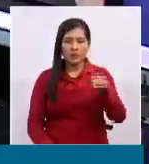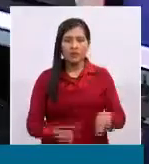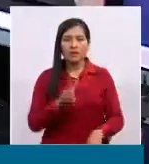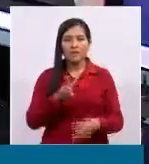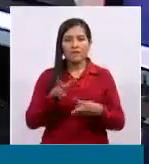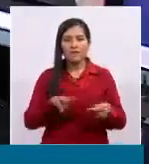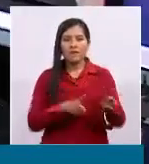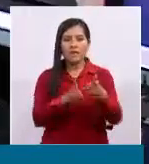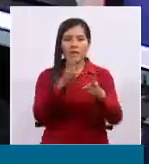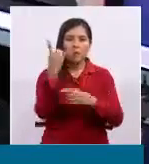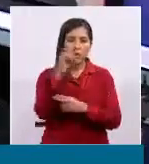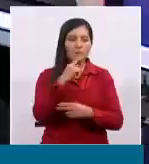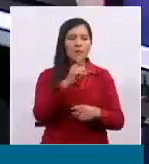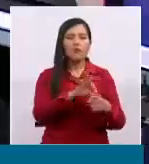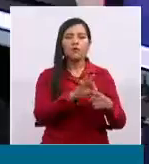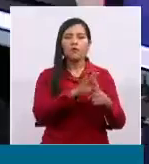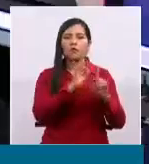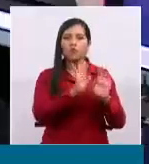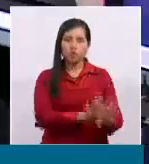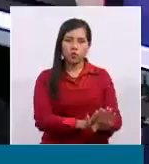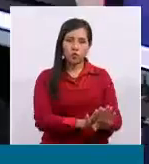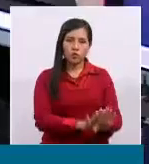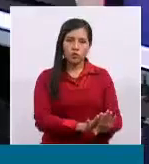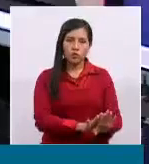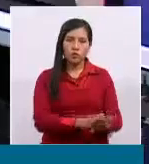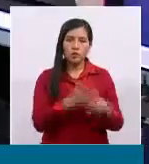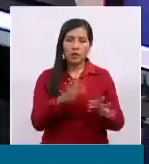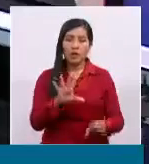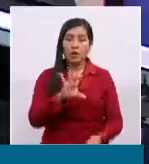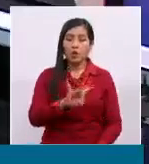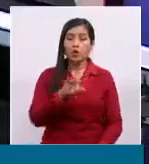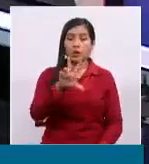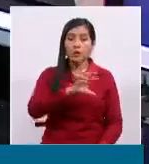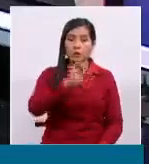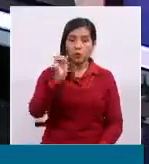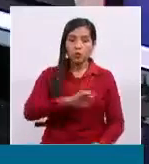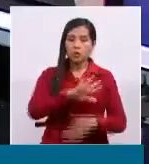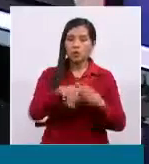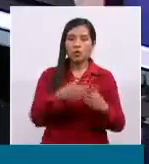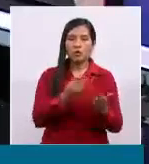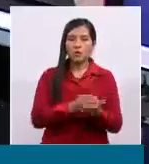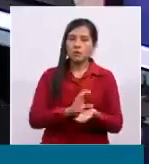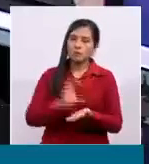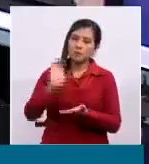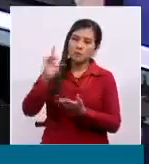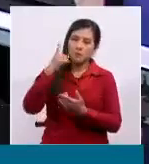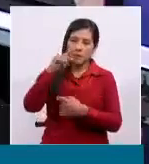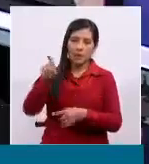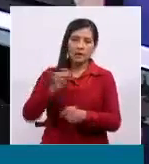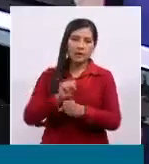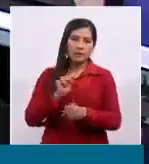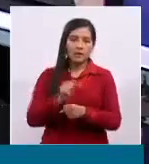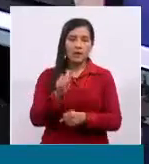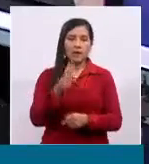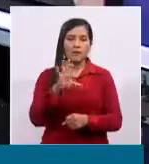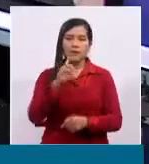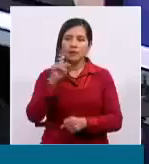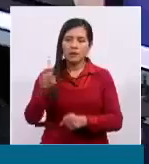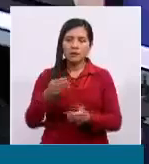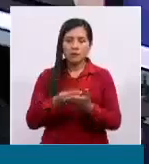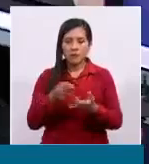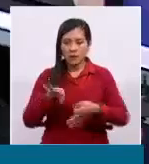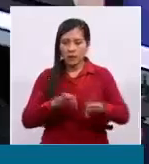funcionamiento. Entonces le diría, compañero, que el 83% es transferido a la ABC para el mantenimiento de las carreteras,